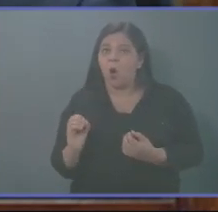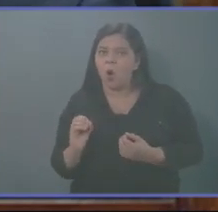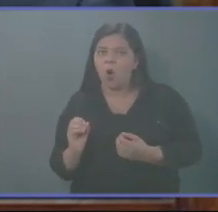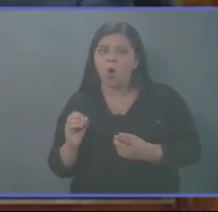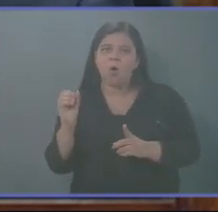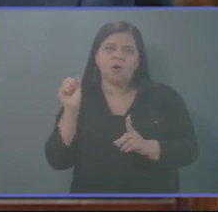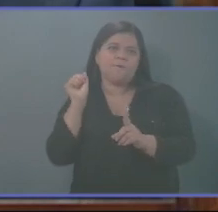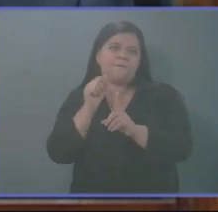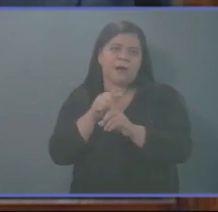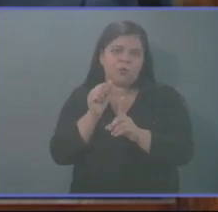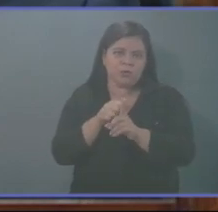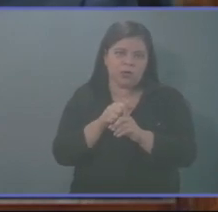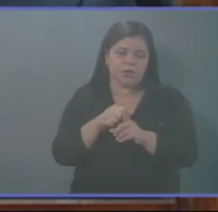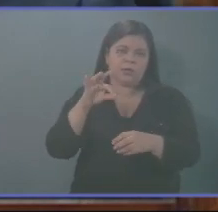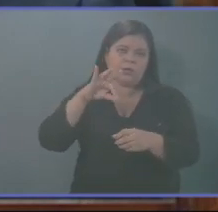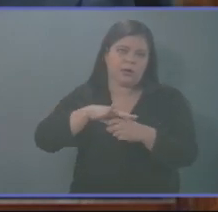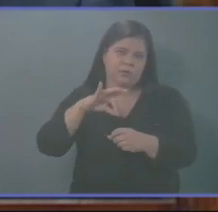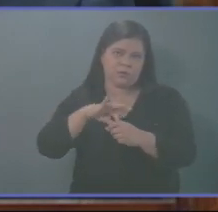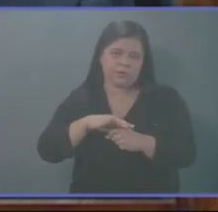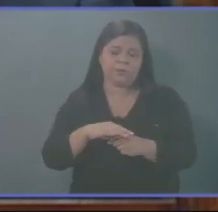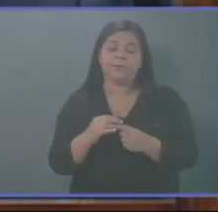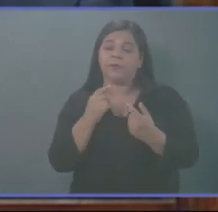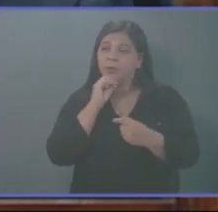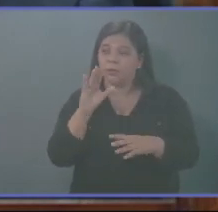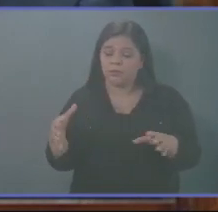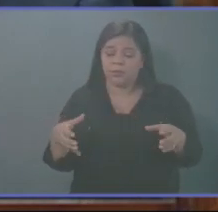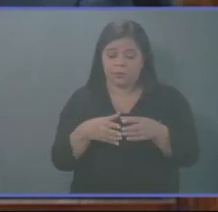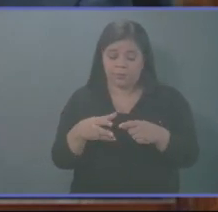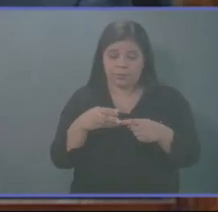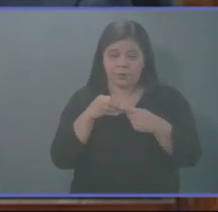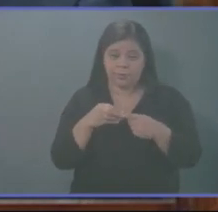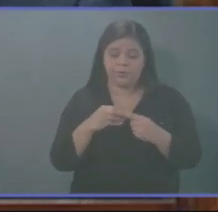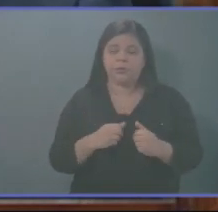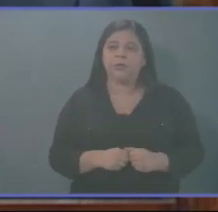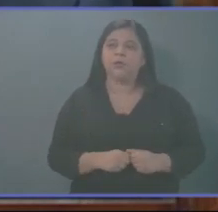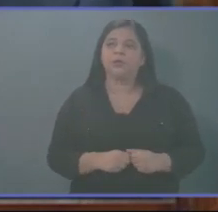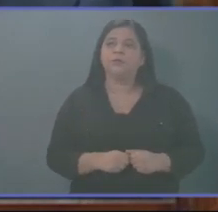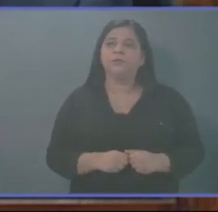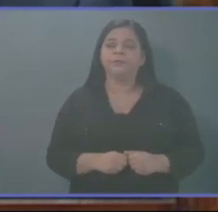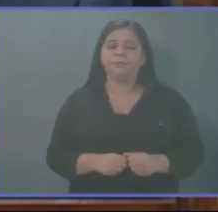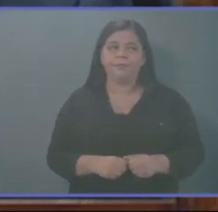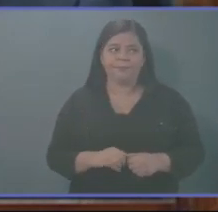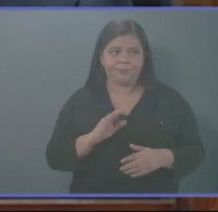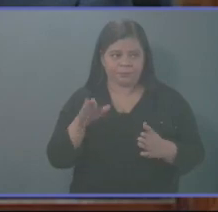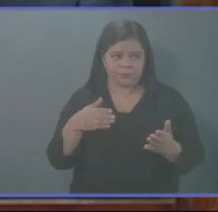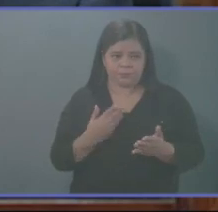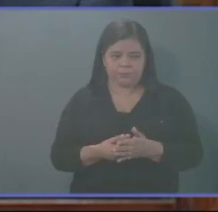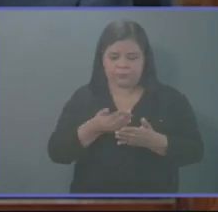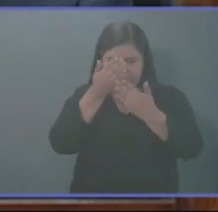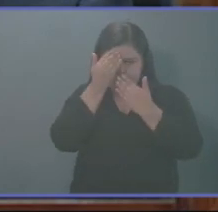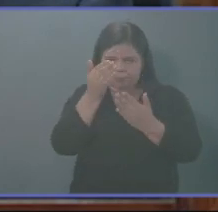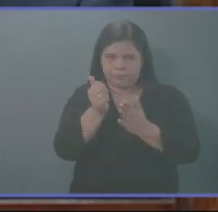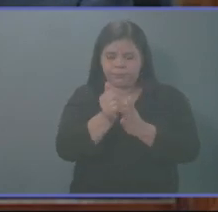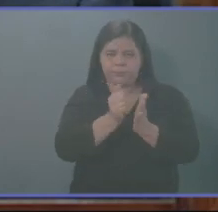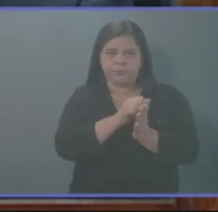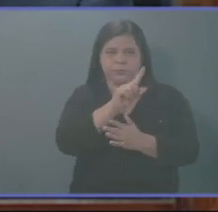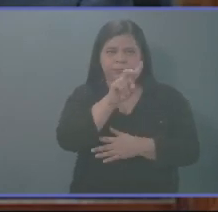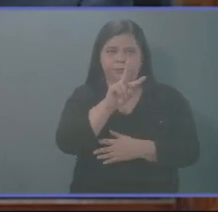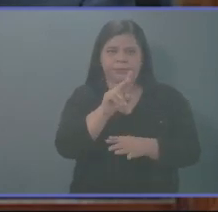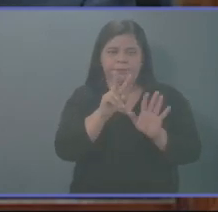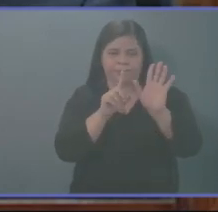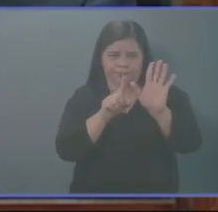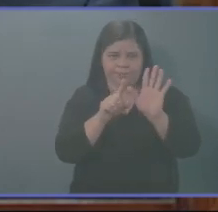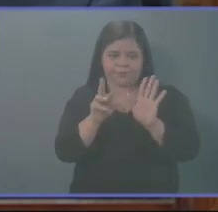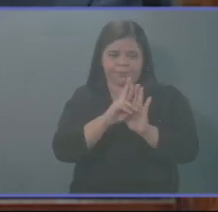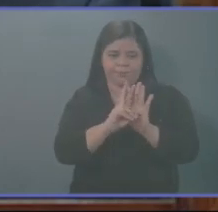B. Integración de la Comisión Especial de Antejuicio. En cumplimiento del artículo 126 del Reglamento